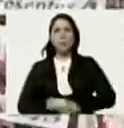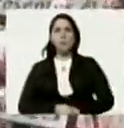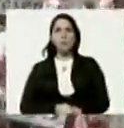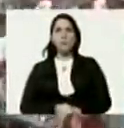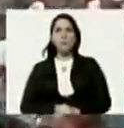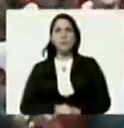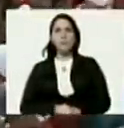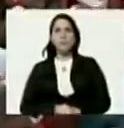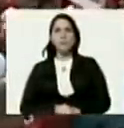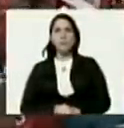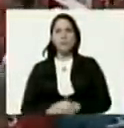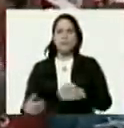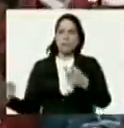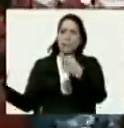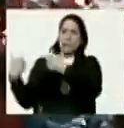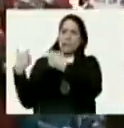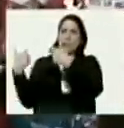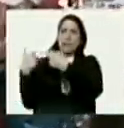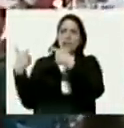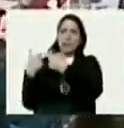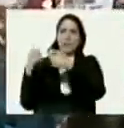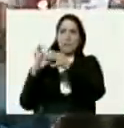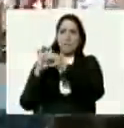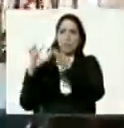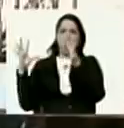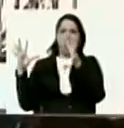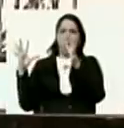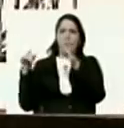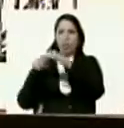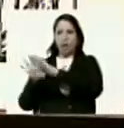son sus peleas, sus divisiones,